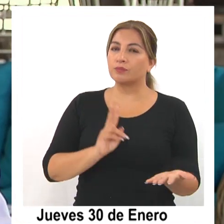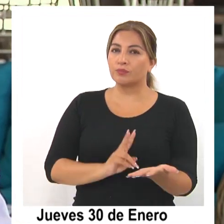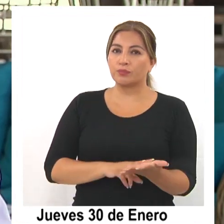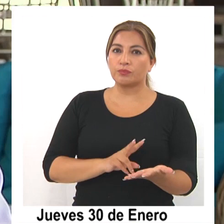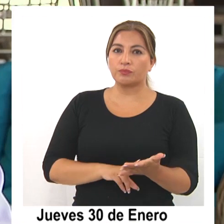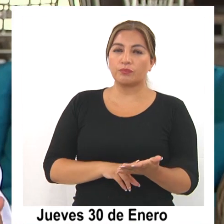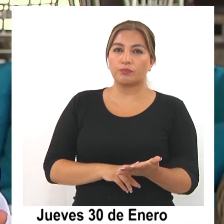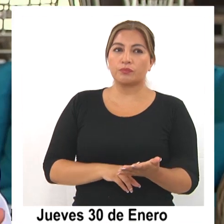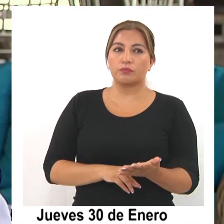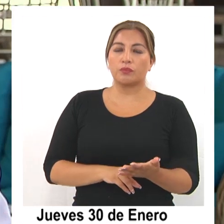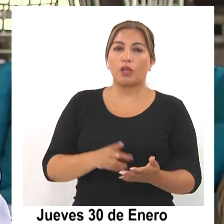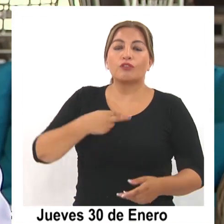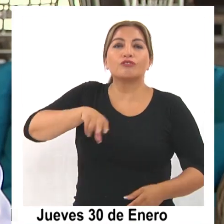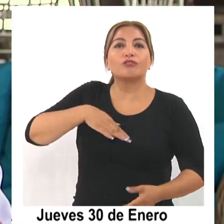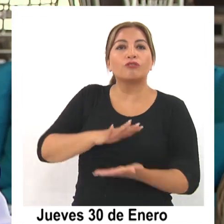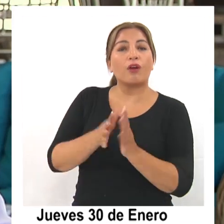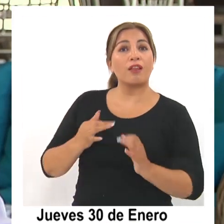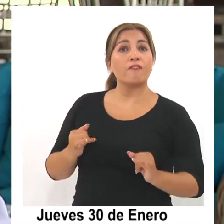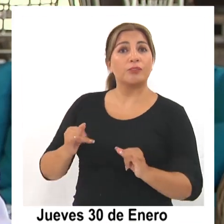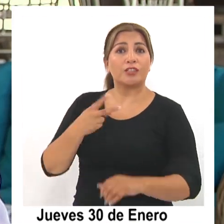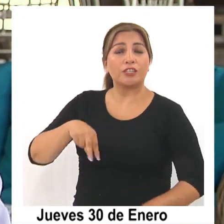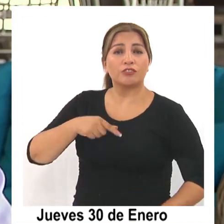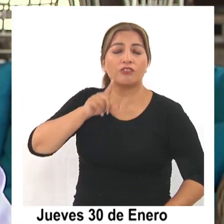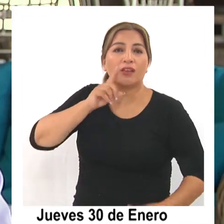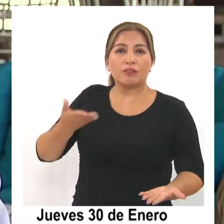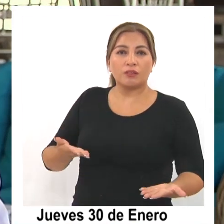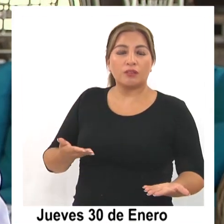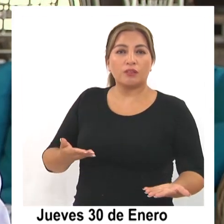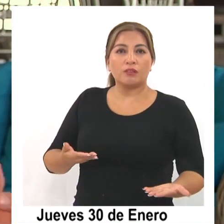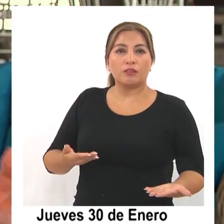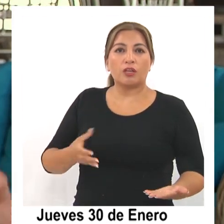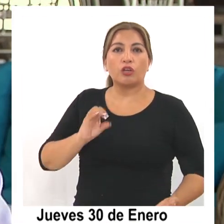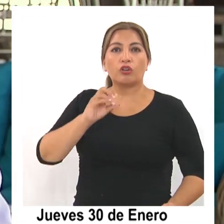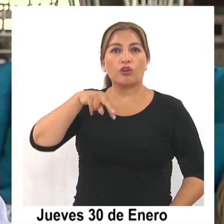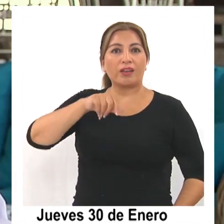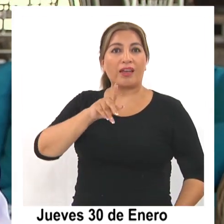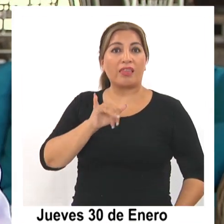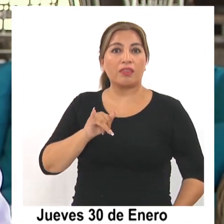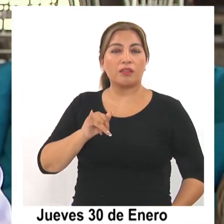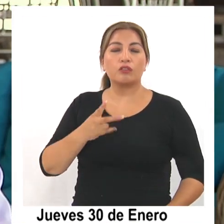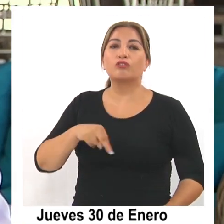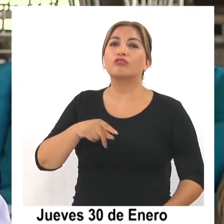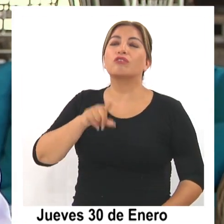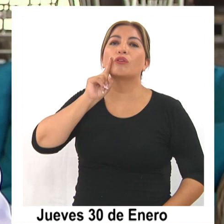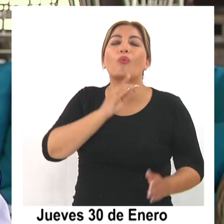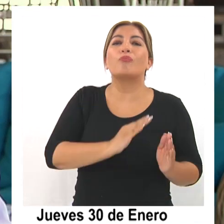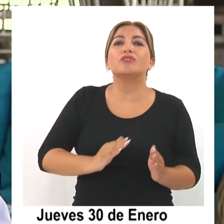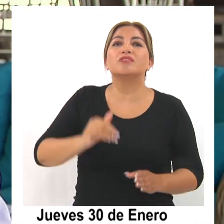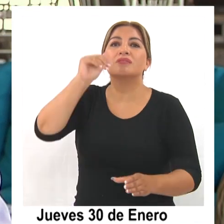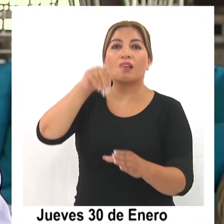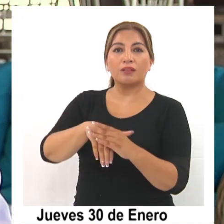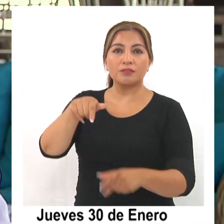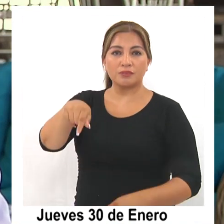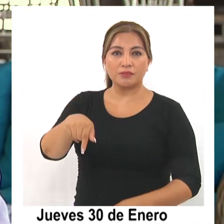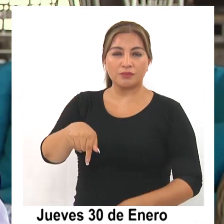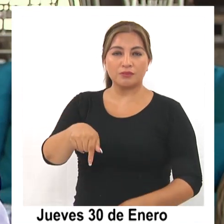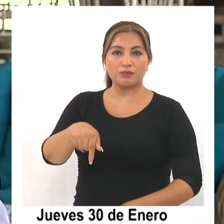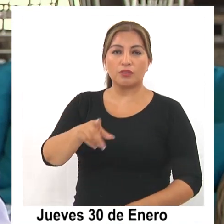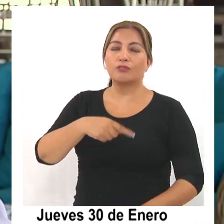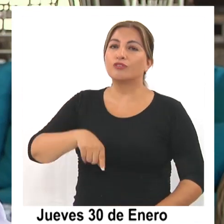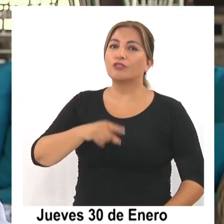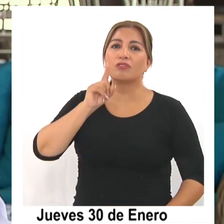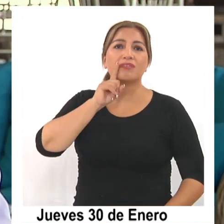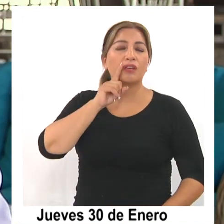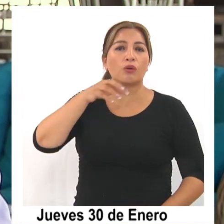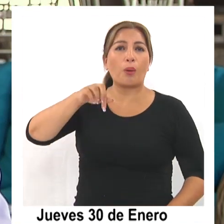verdad es que entregar nosotros la información que tenemos por ejemplo Conadi lleva adelante un proceso de elección entonces